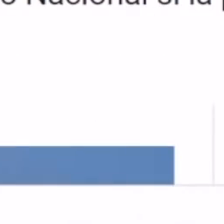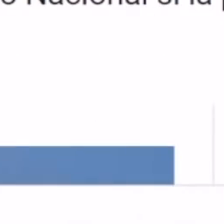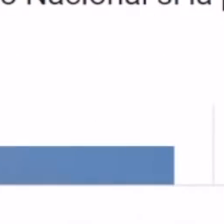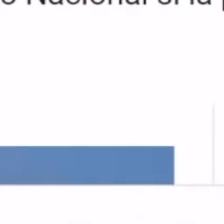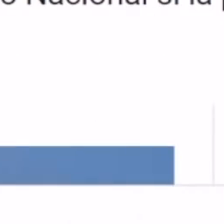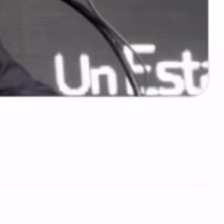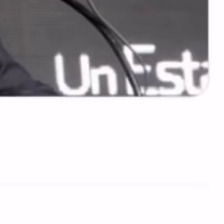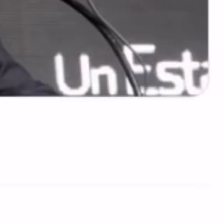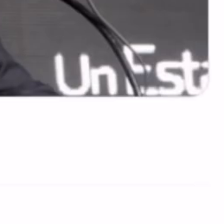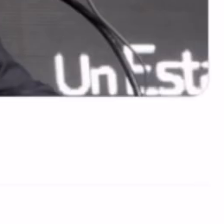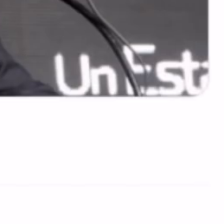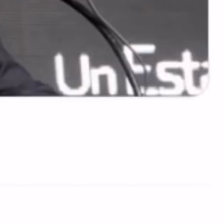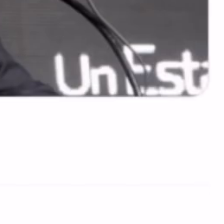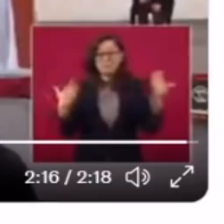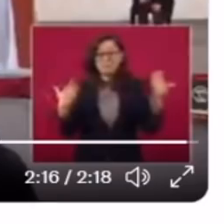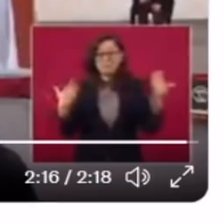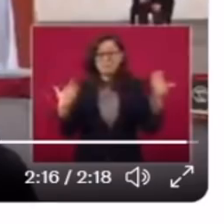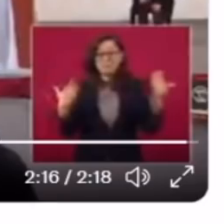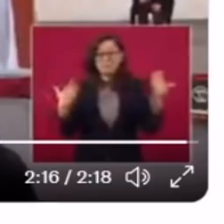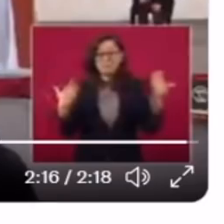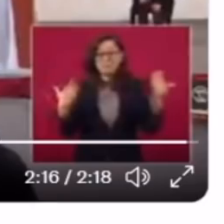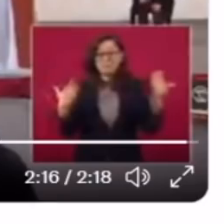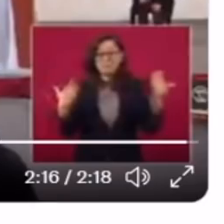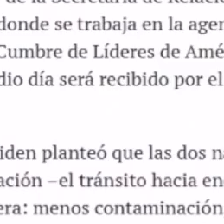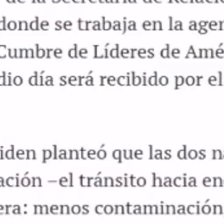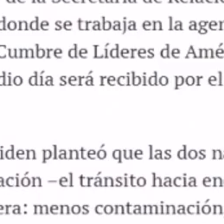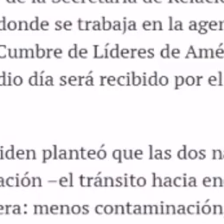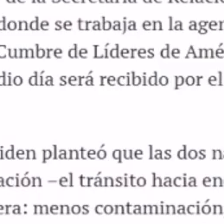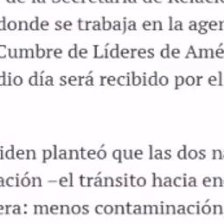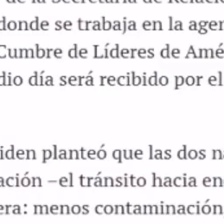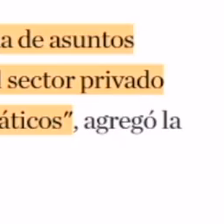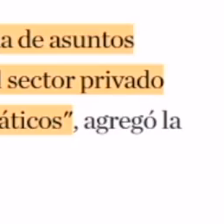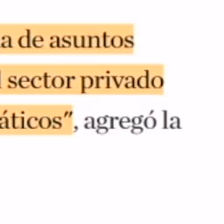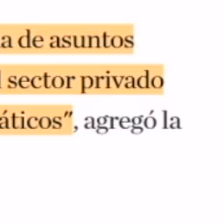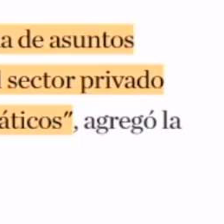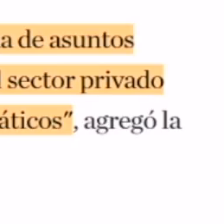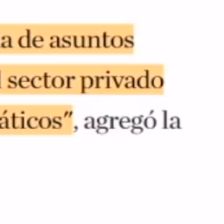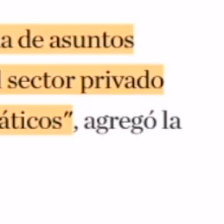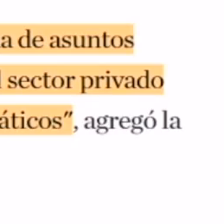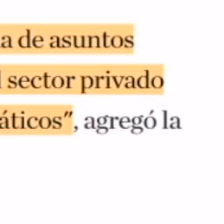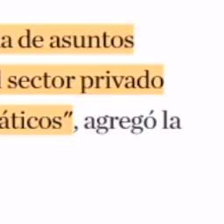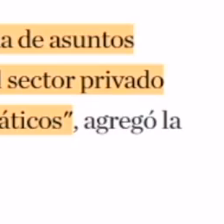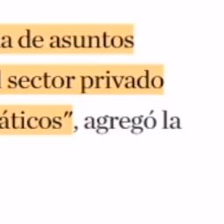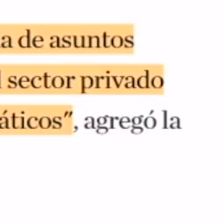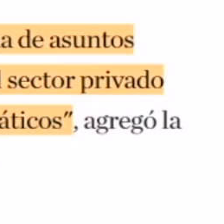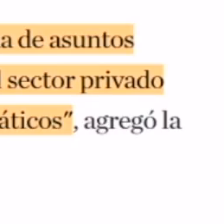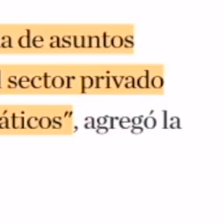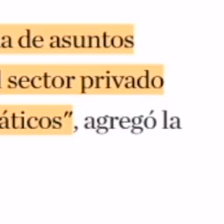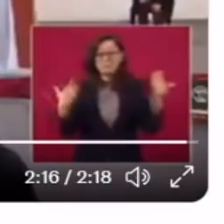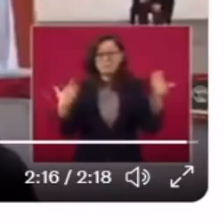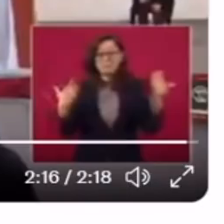tema y el plan que el presidente Obrador incluso ya lo había señalado. Aquí no habrá intervención,